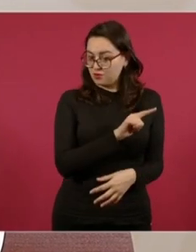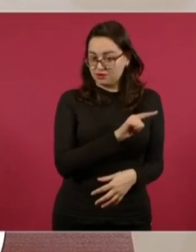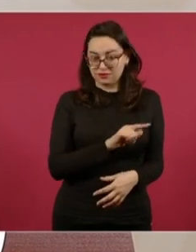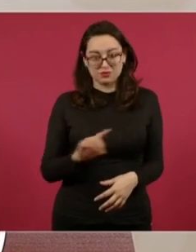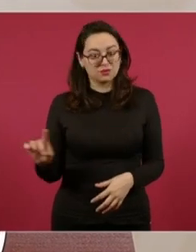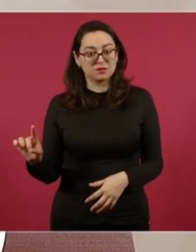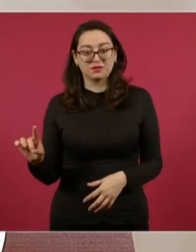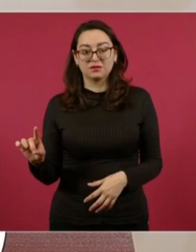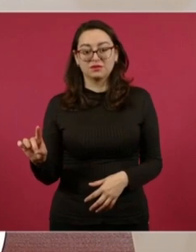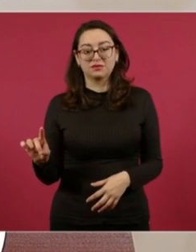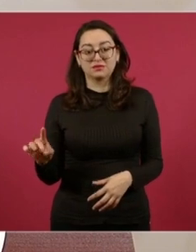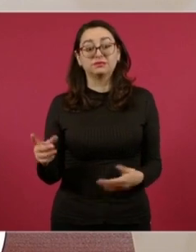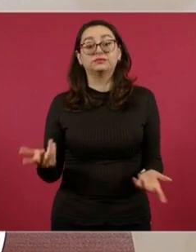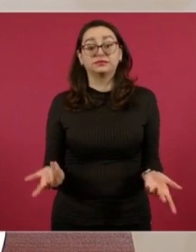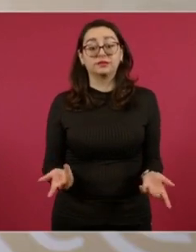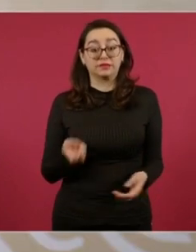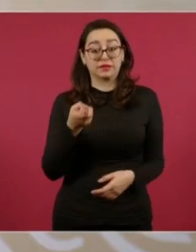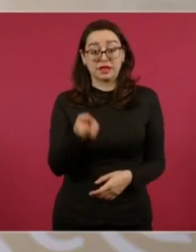tengo el compromiso,